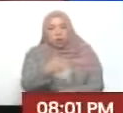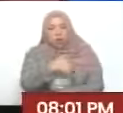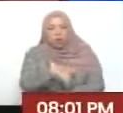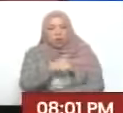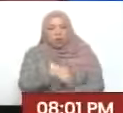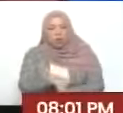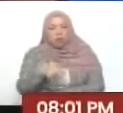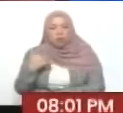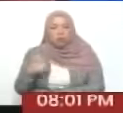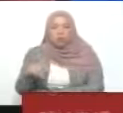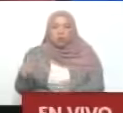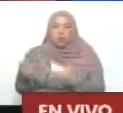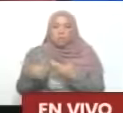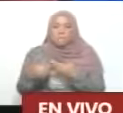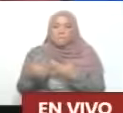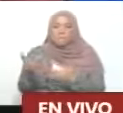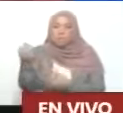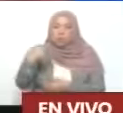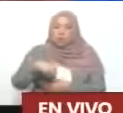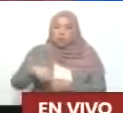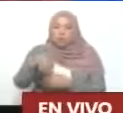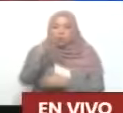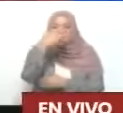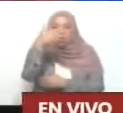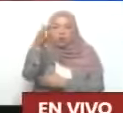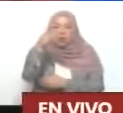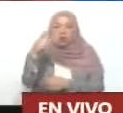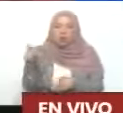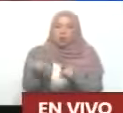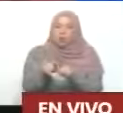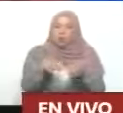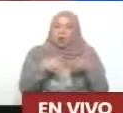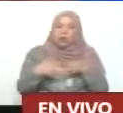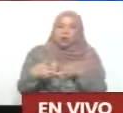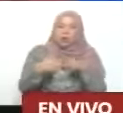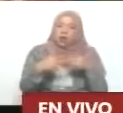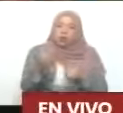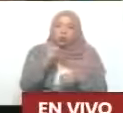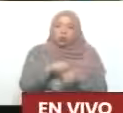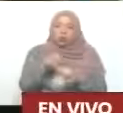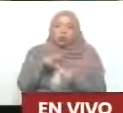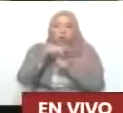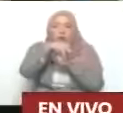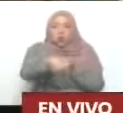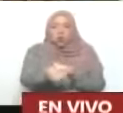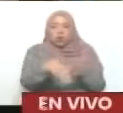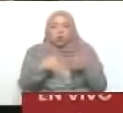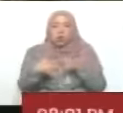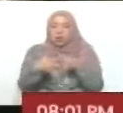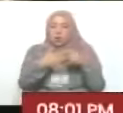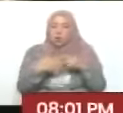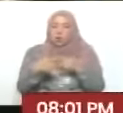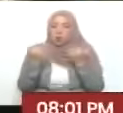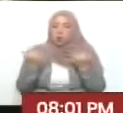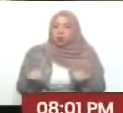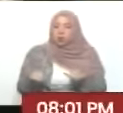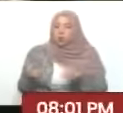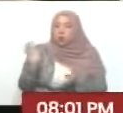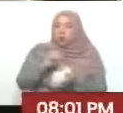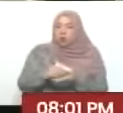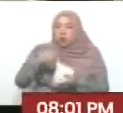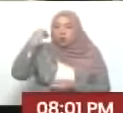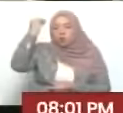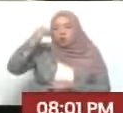en una estrella más de la bandera estadounidense, una colonia. Se entrega el territorio, vencer, entrega las Malvinas. Y vencer las